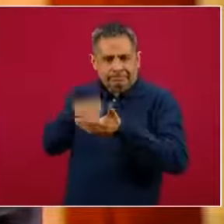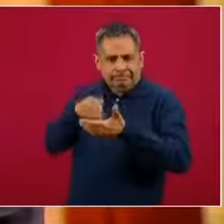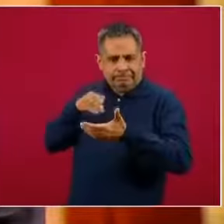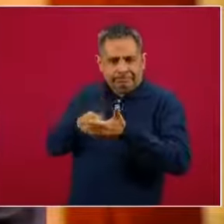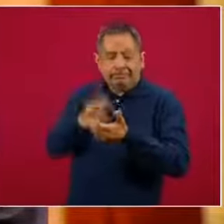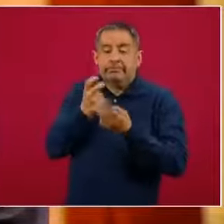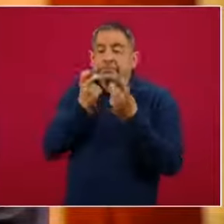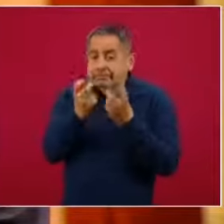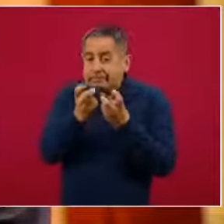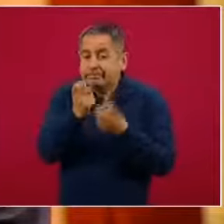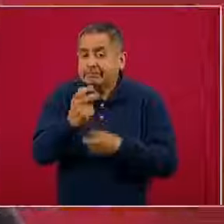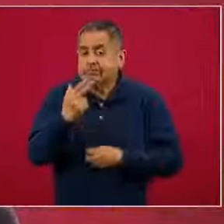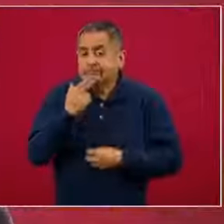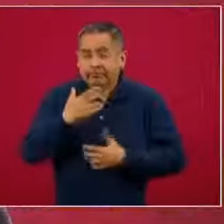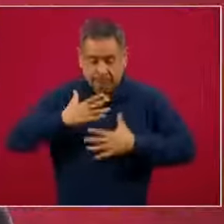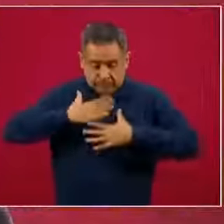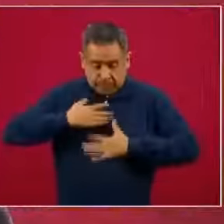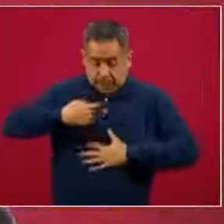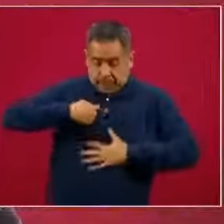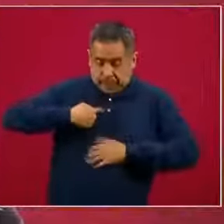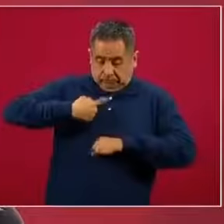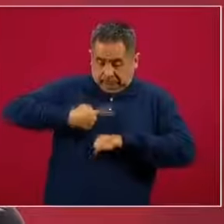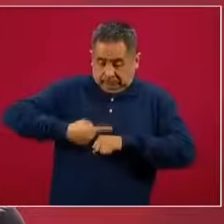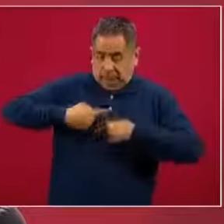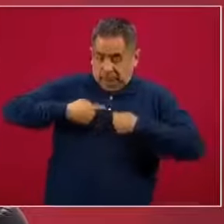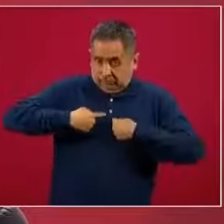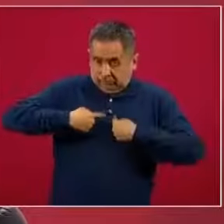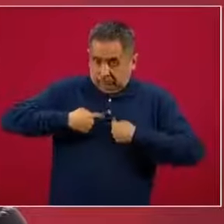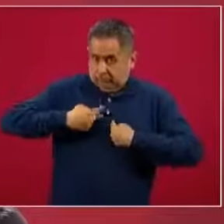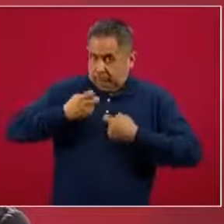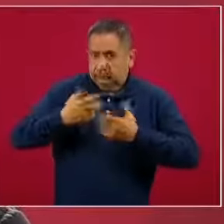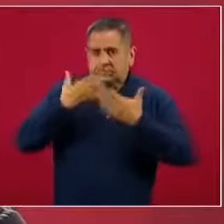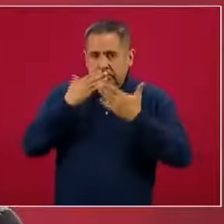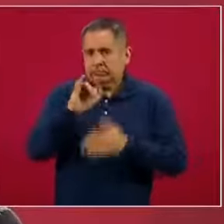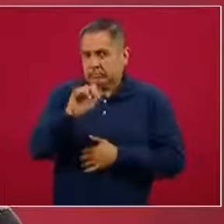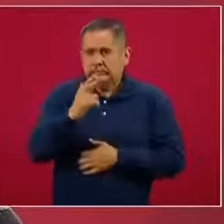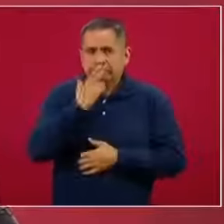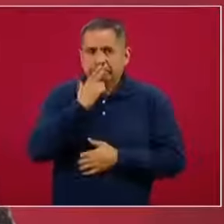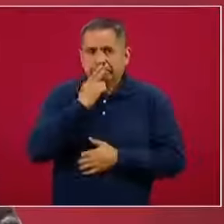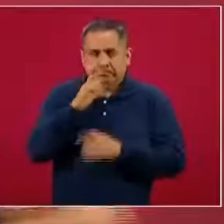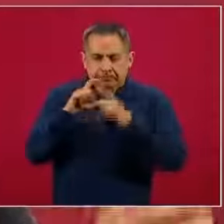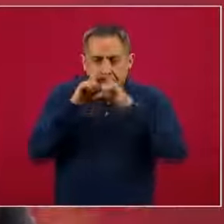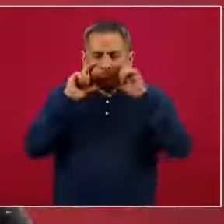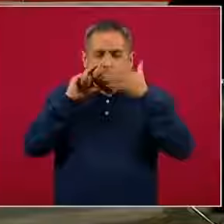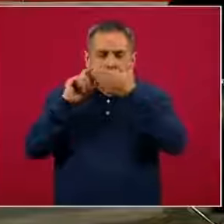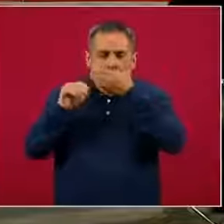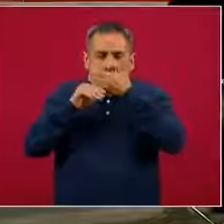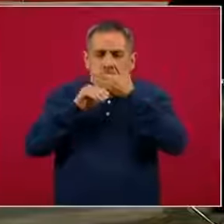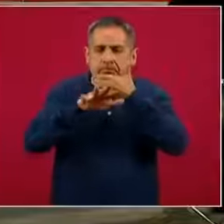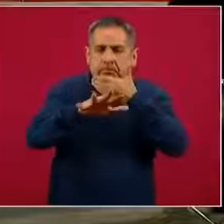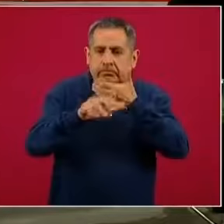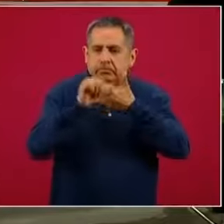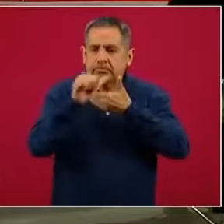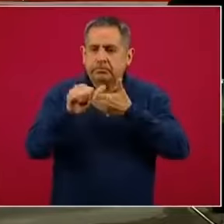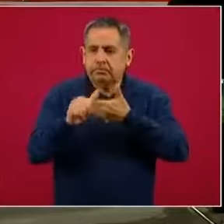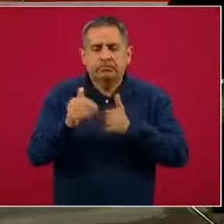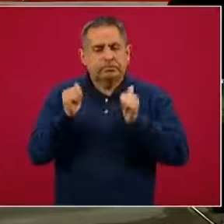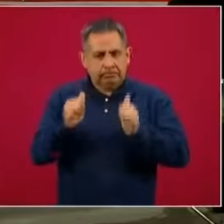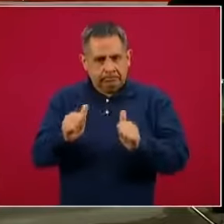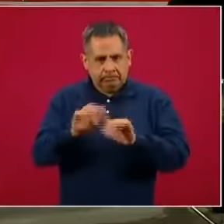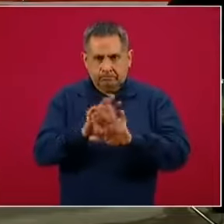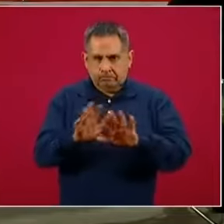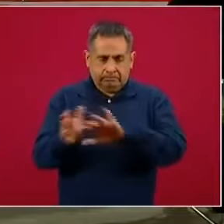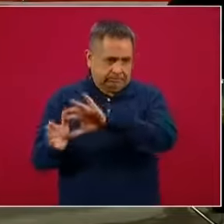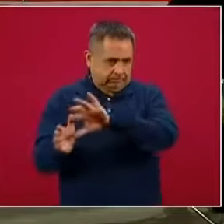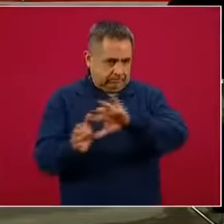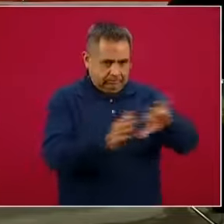virus. Hasta ahí, bien. El cubrebocas ayuda a que no se contagie a los demás. Punto y